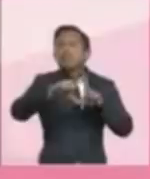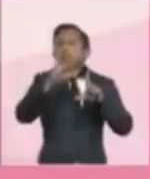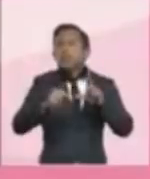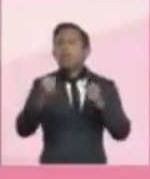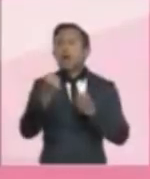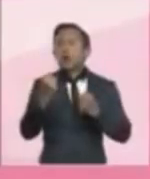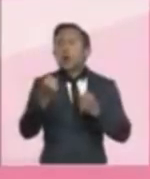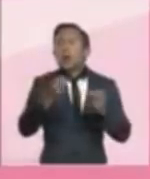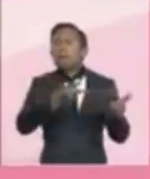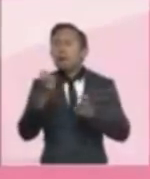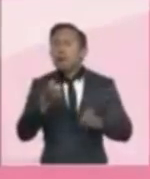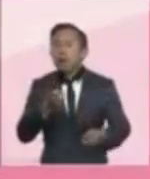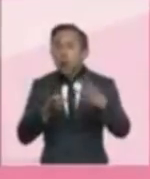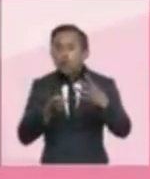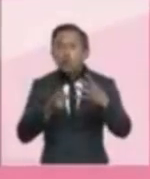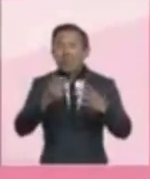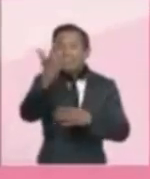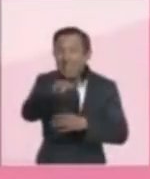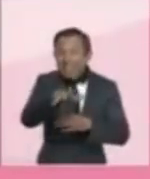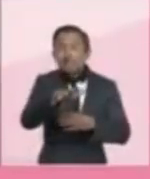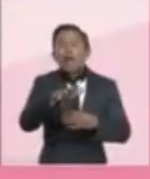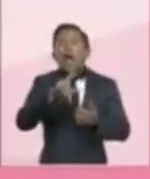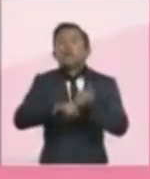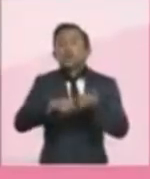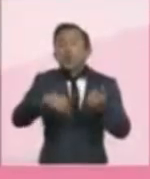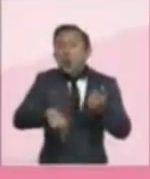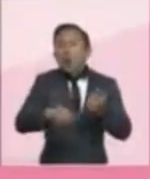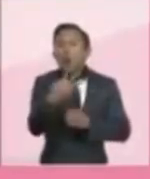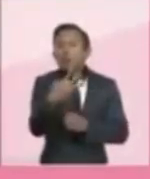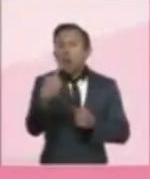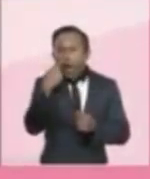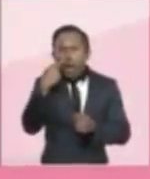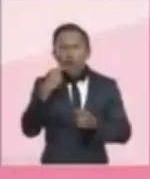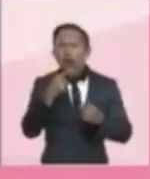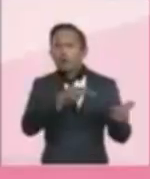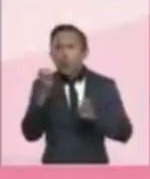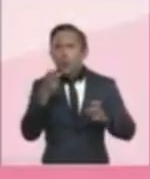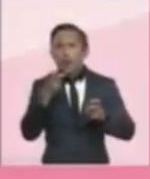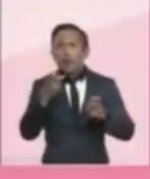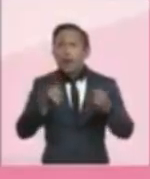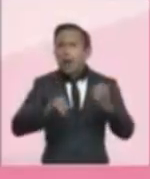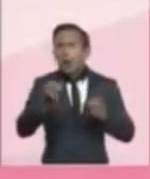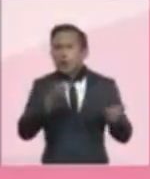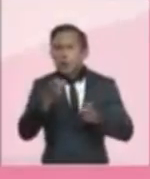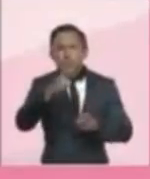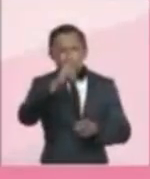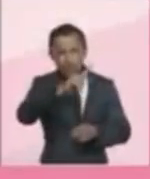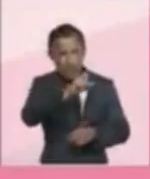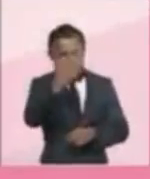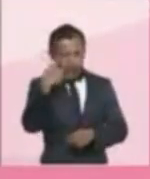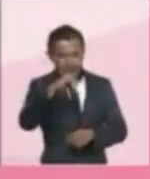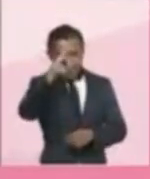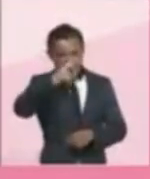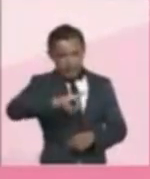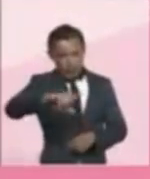ciudad. 4 de cada 10 secuestros eran en la ciudad. Tu gestión en la ciudad fue un desastre y las familias estaban inseguras. Le